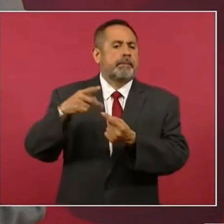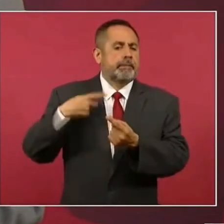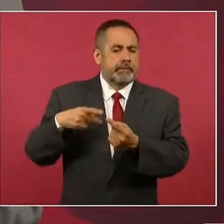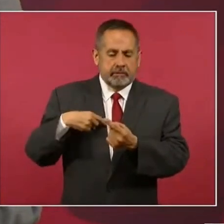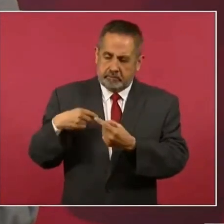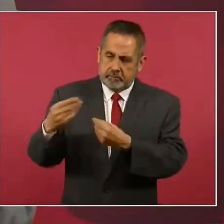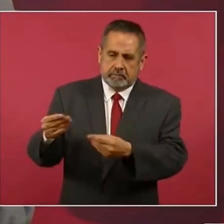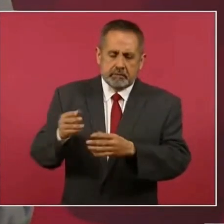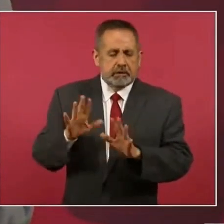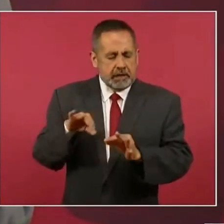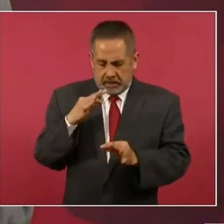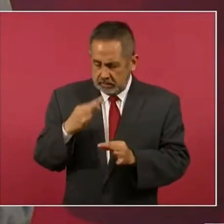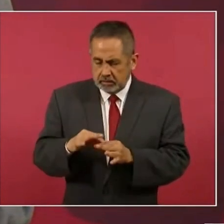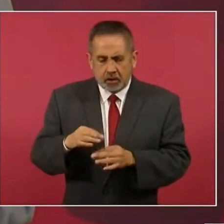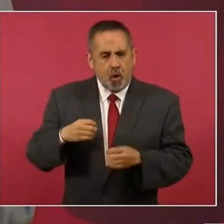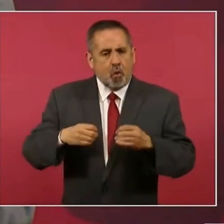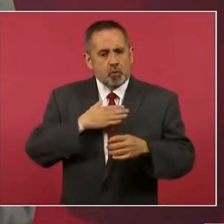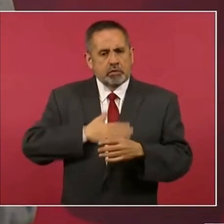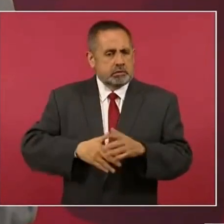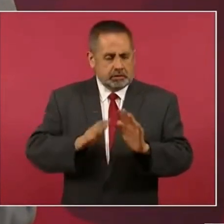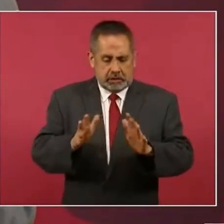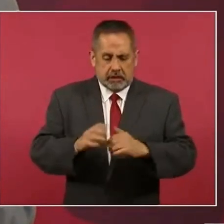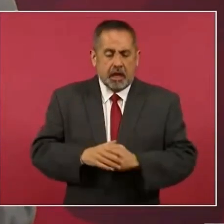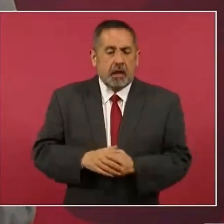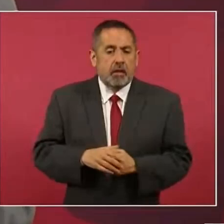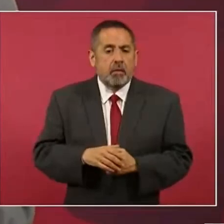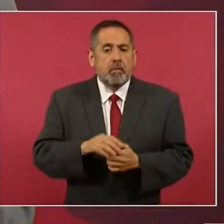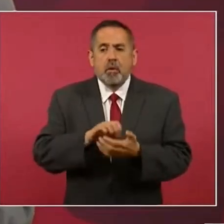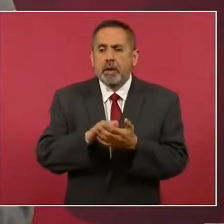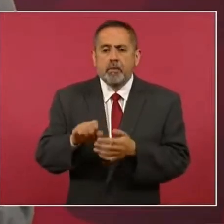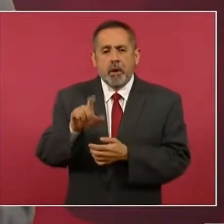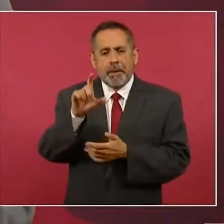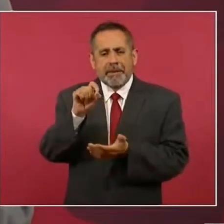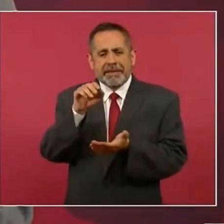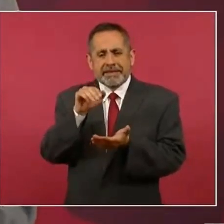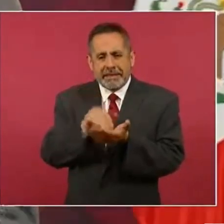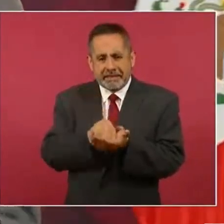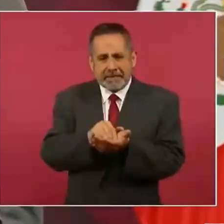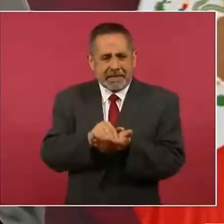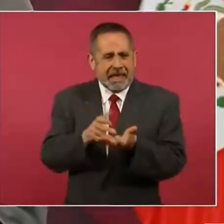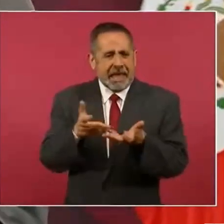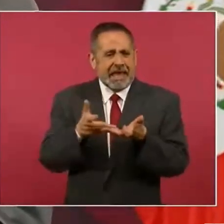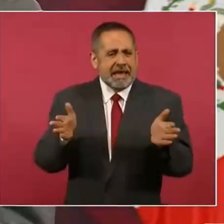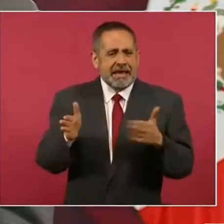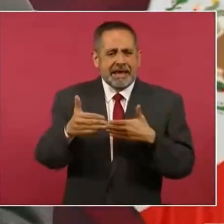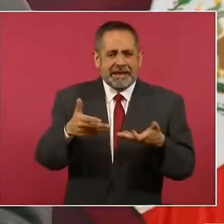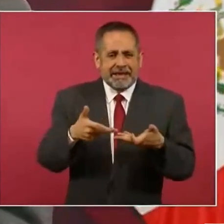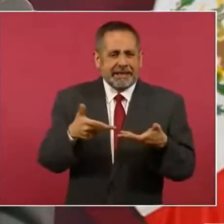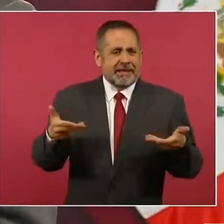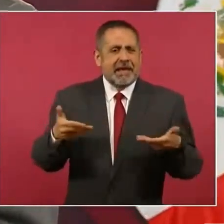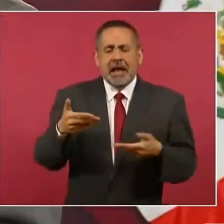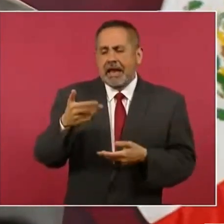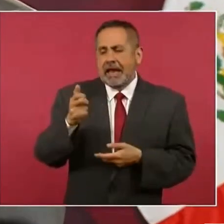que lo hemos hecho. Por ejemplo, el restituir 20,000 hectáreas a los yaquis, como lo